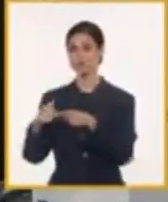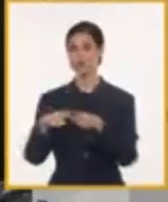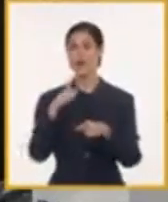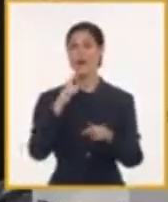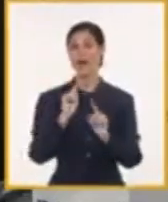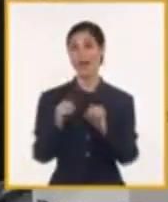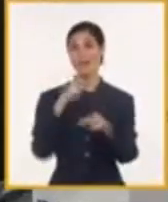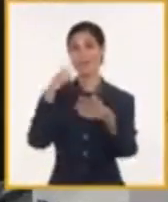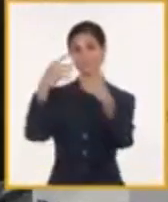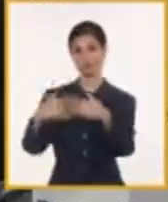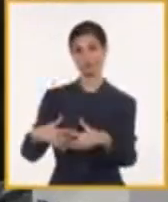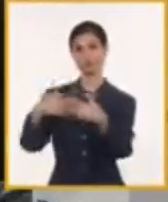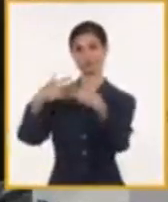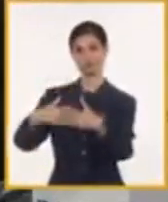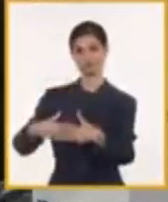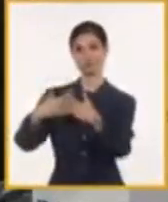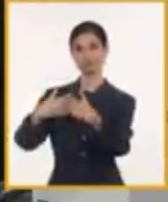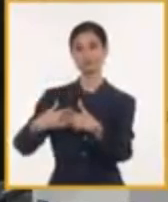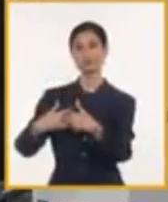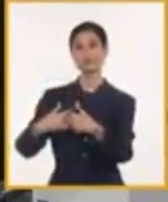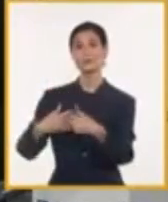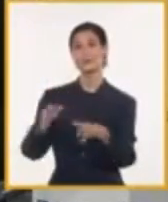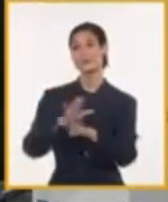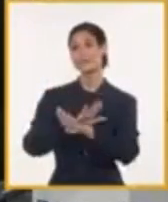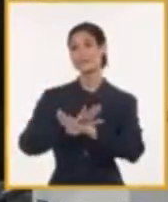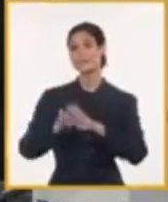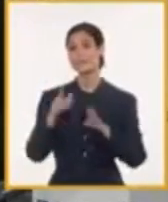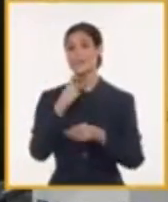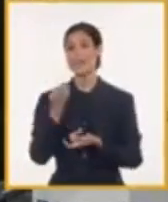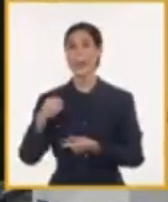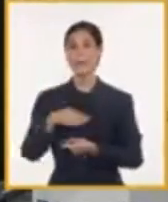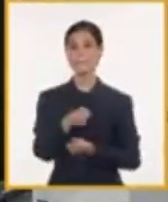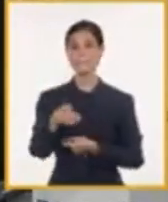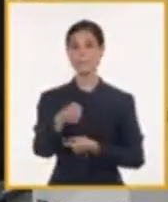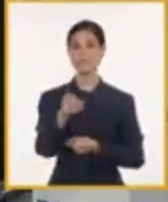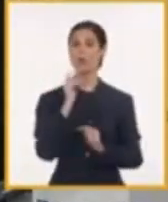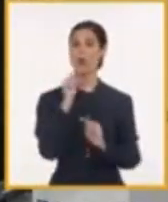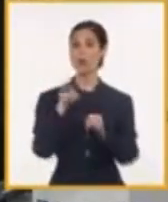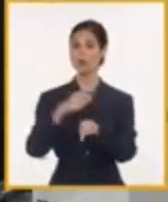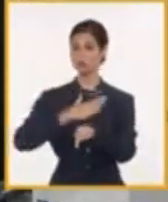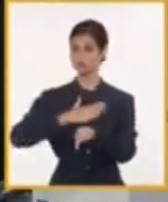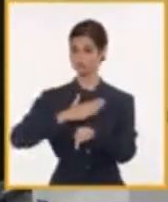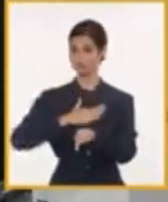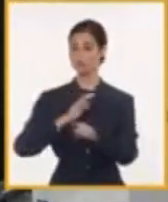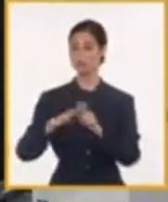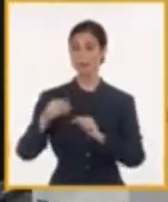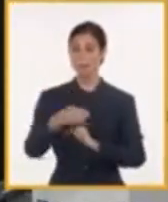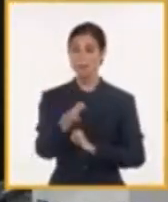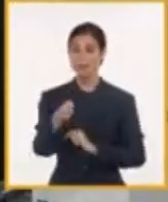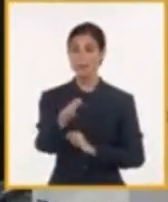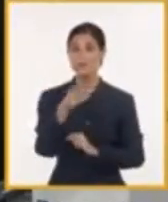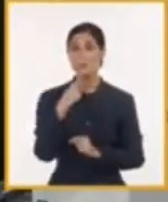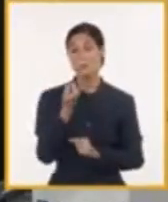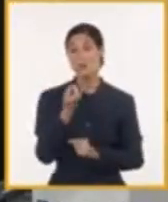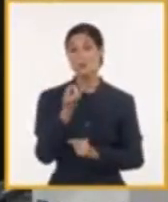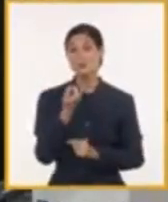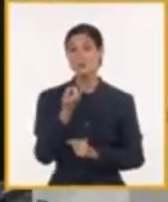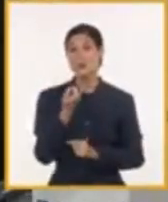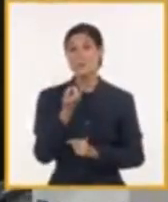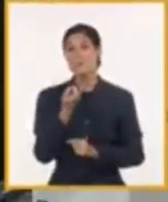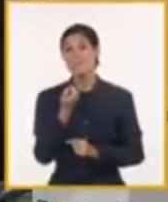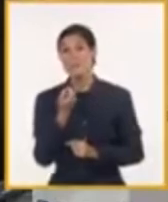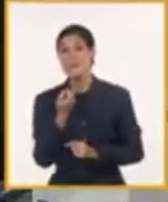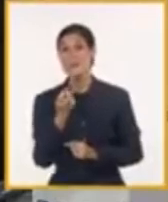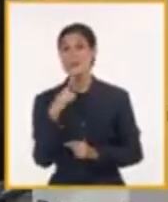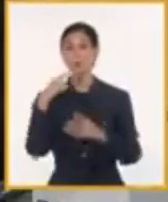nuestras producciones fueran de origen de las especies que se capturan en la plataforma, en la cultura. Pero tenemos una capacidad